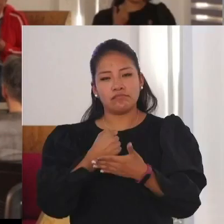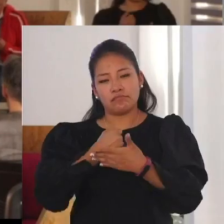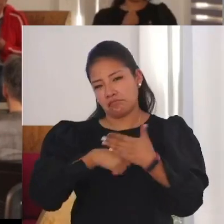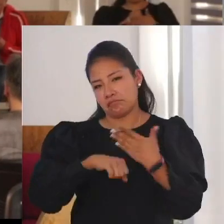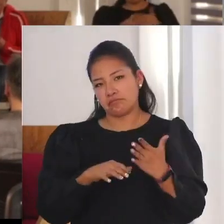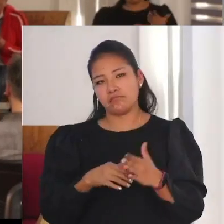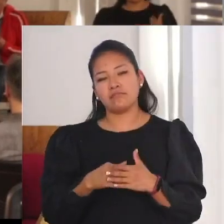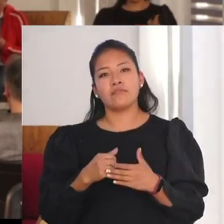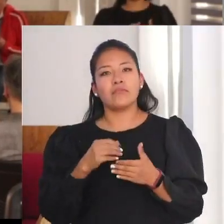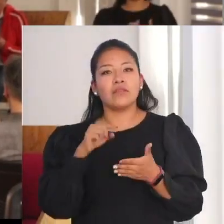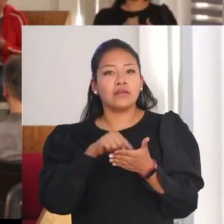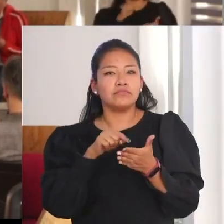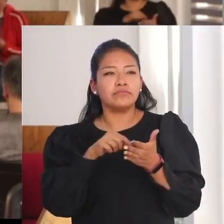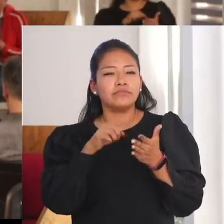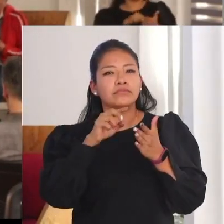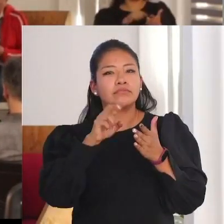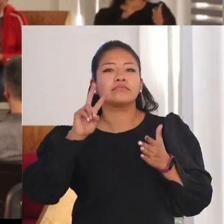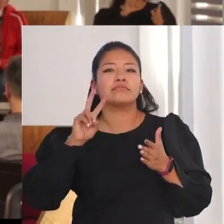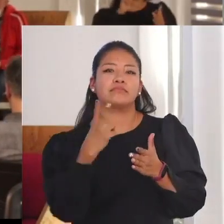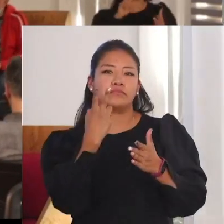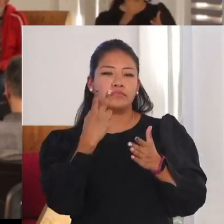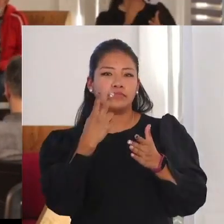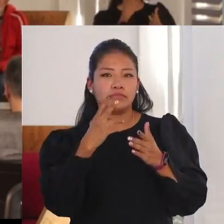se centra en Buscar